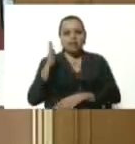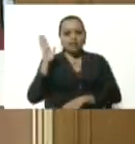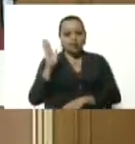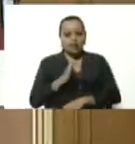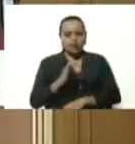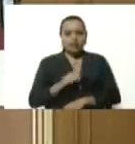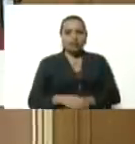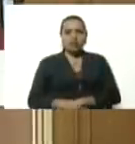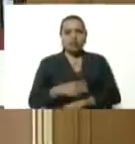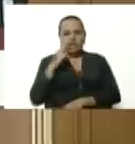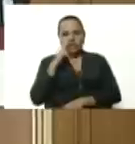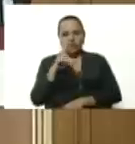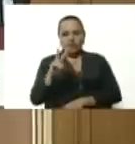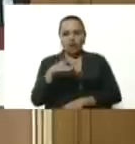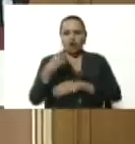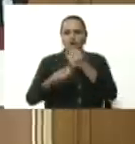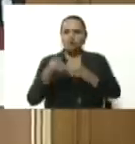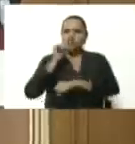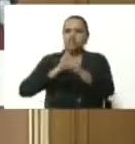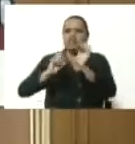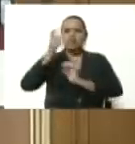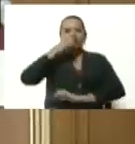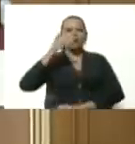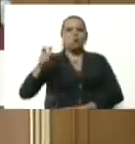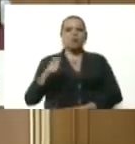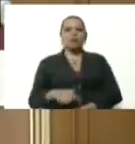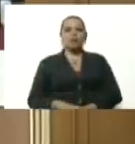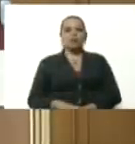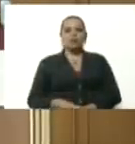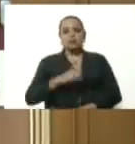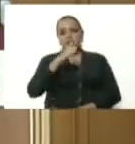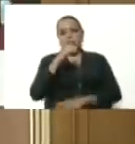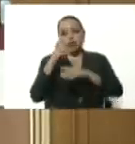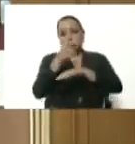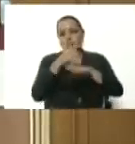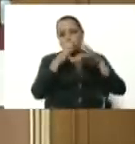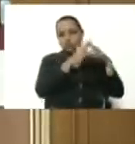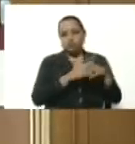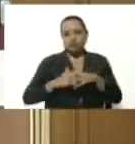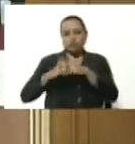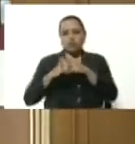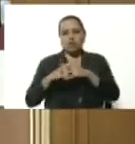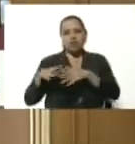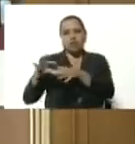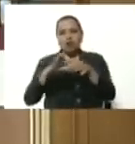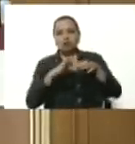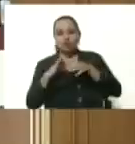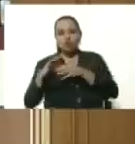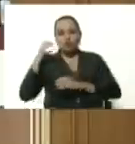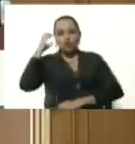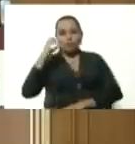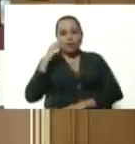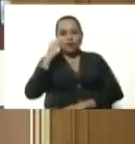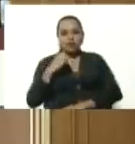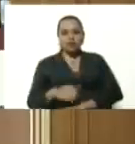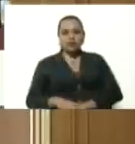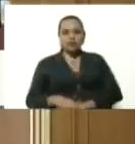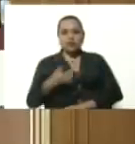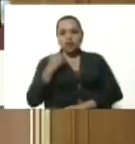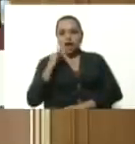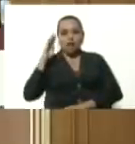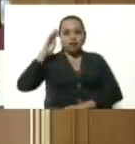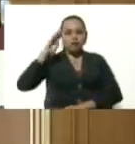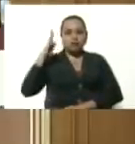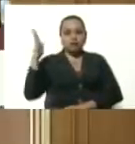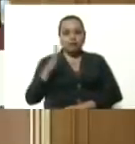ustedes cómo es que se defiende un pueblo del Imperio Norteamericano, de la Unión Europea, de los que estén por venir y los